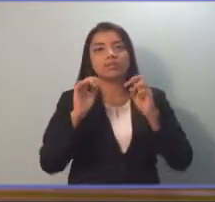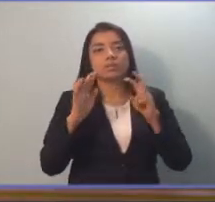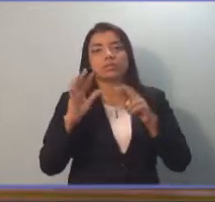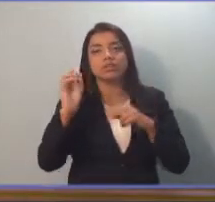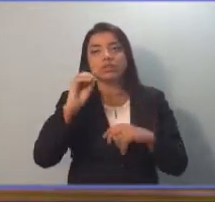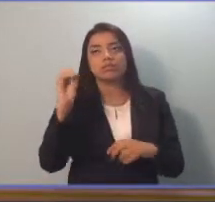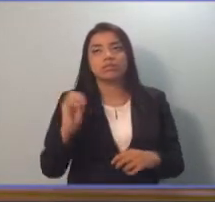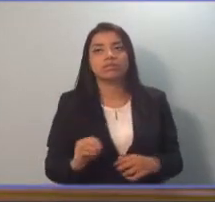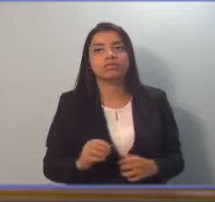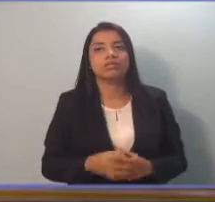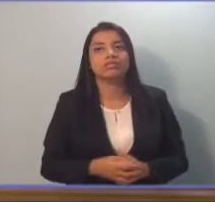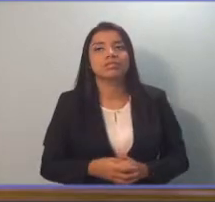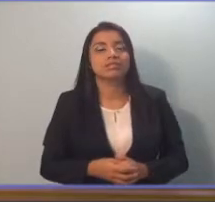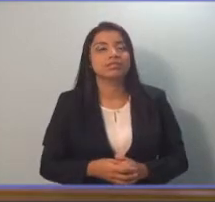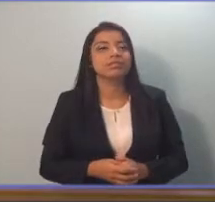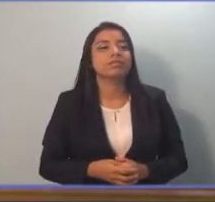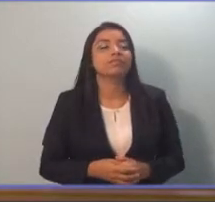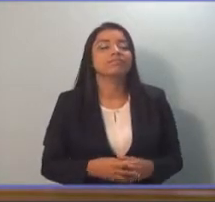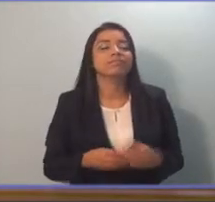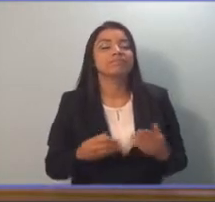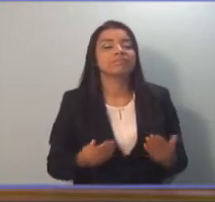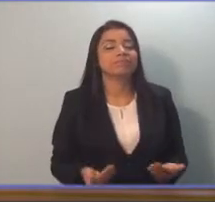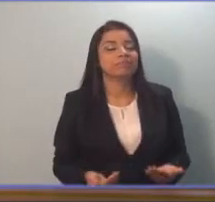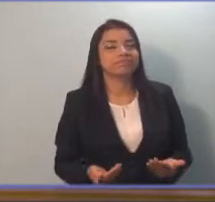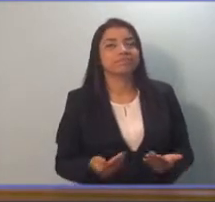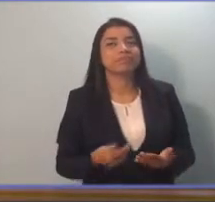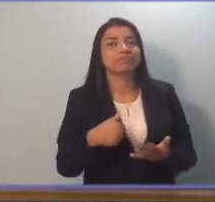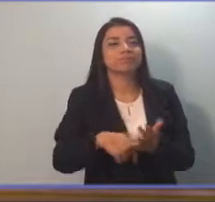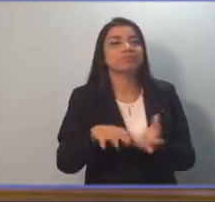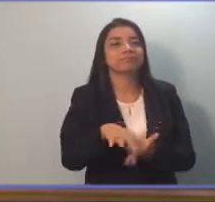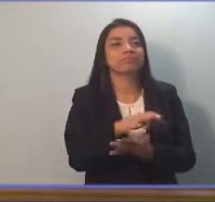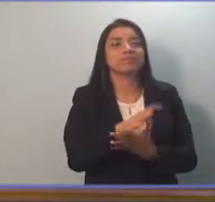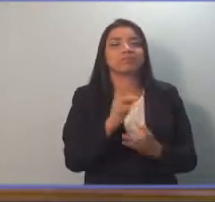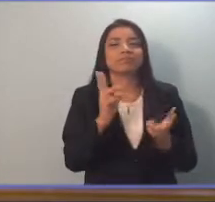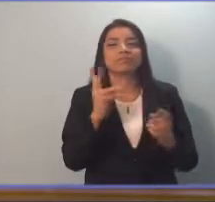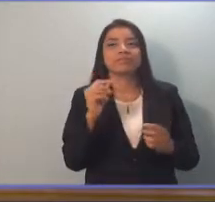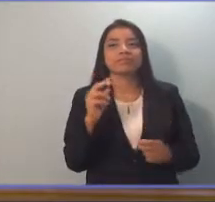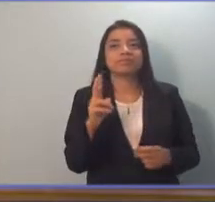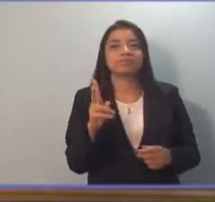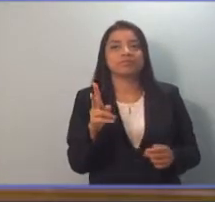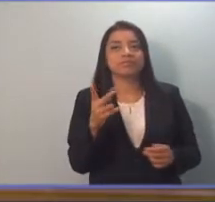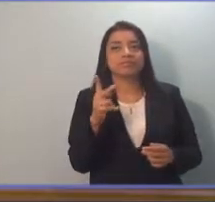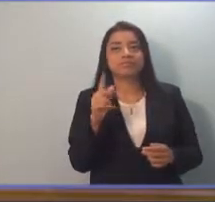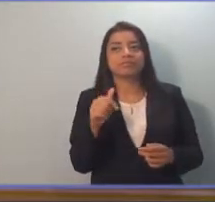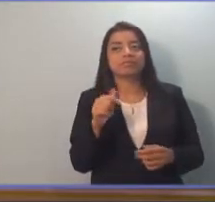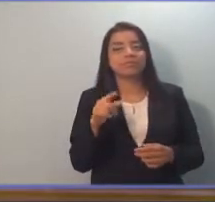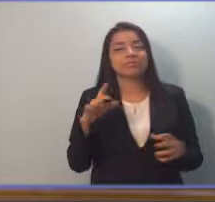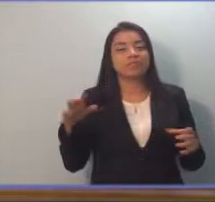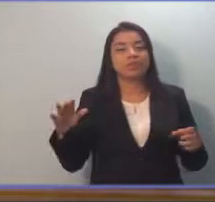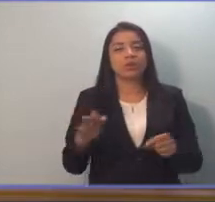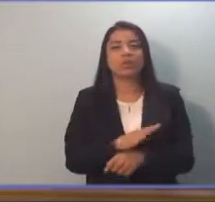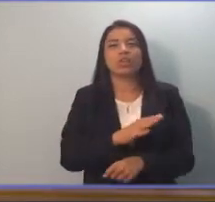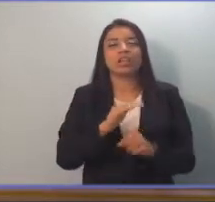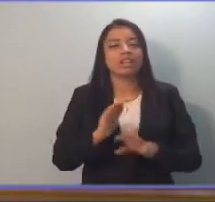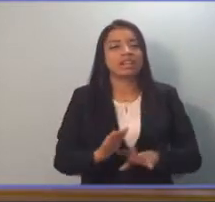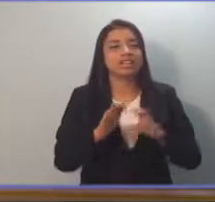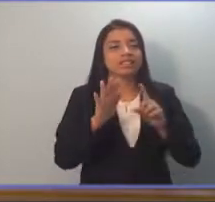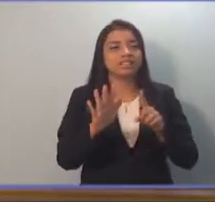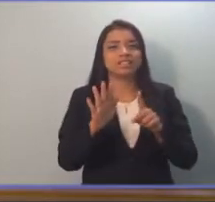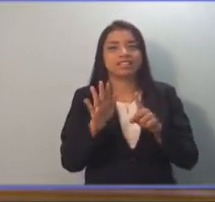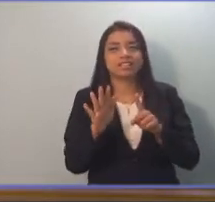47.7%. En cuanto a los municipios de la fase 2, un total de